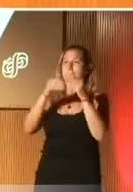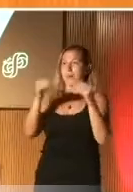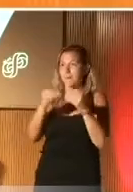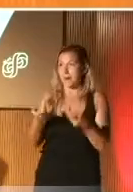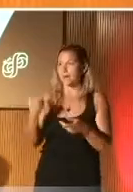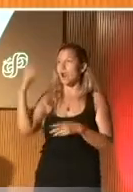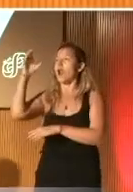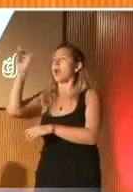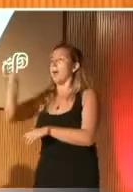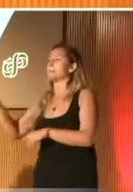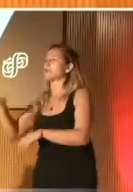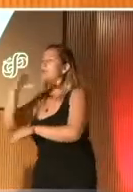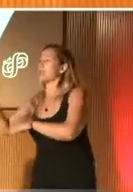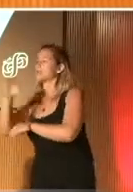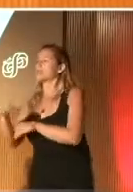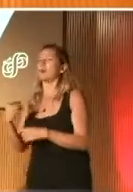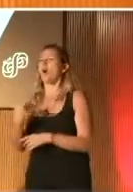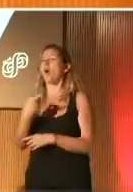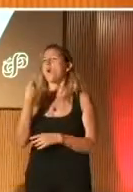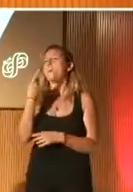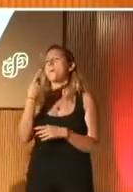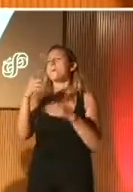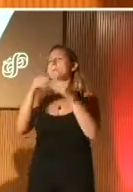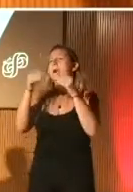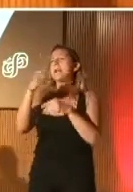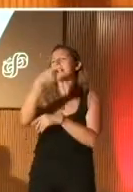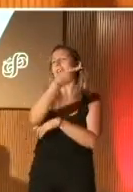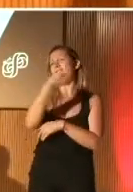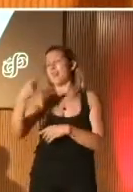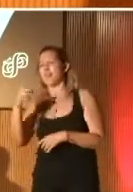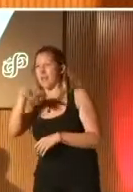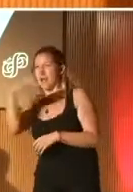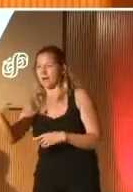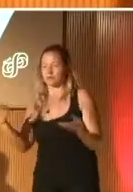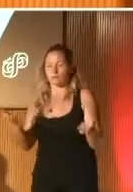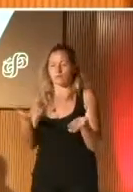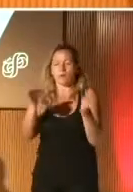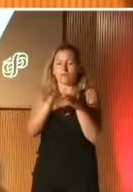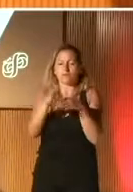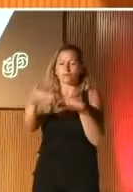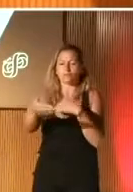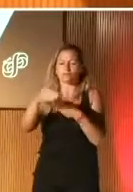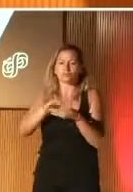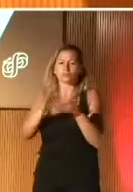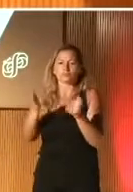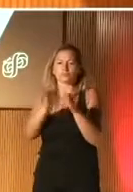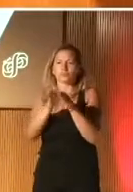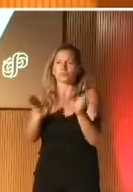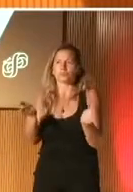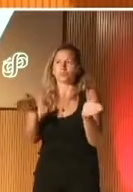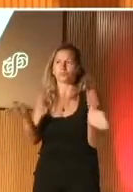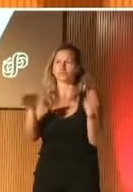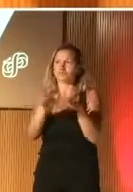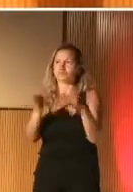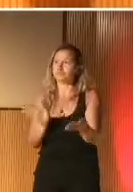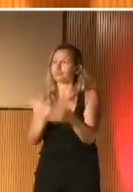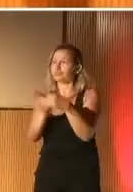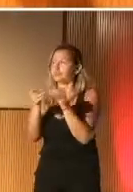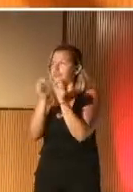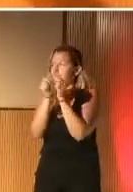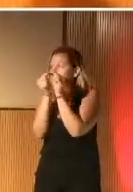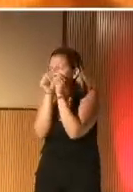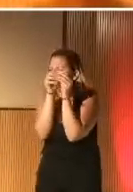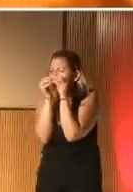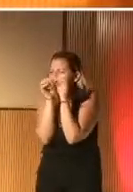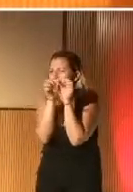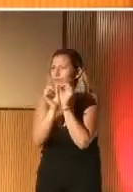guardado, y vamos a doblarlo por la mitad todas las veces que podamos. Vale, voy a aprovechar. Ahí,